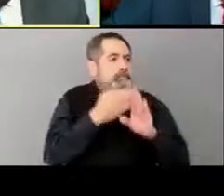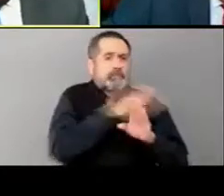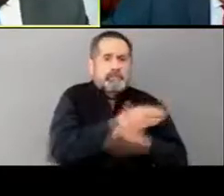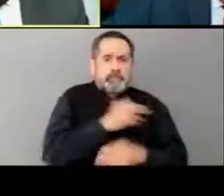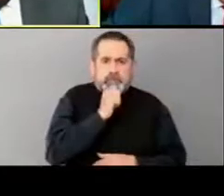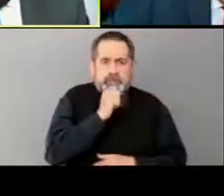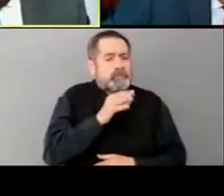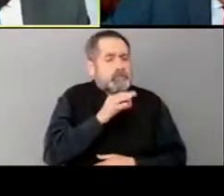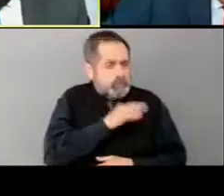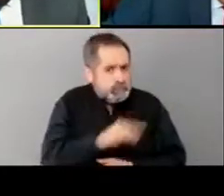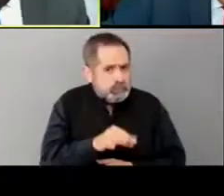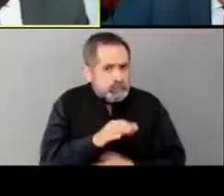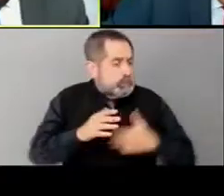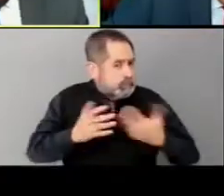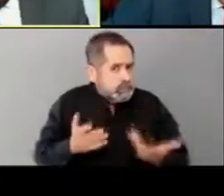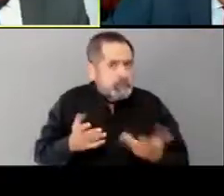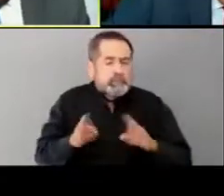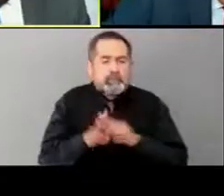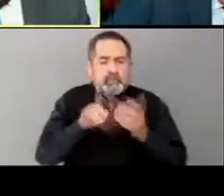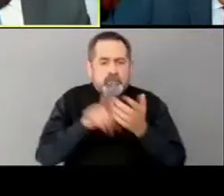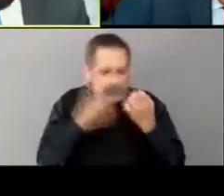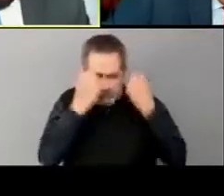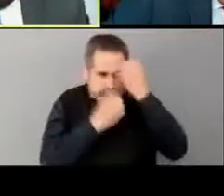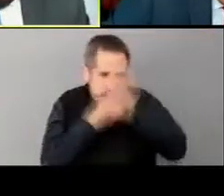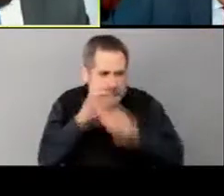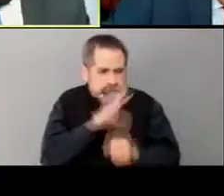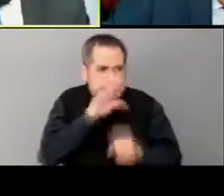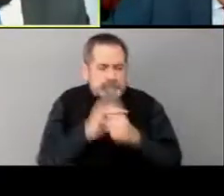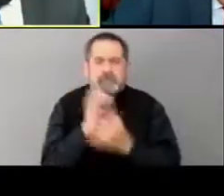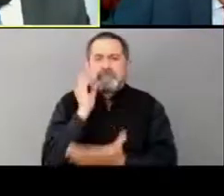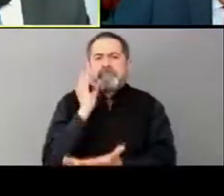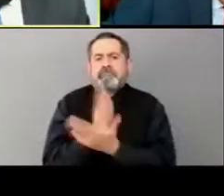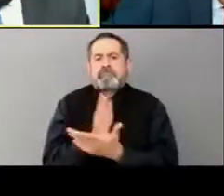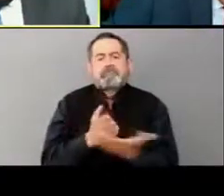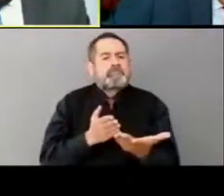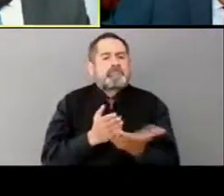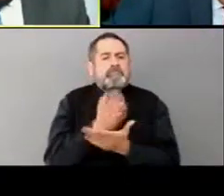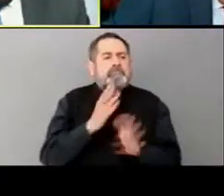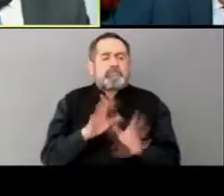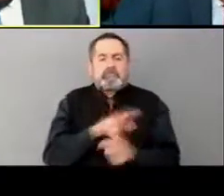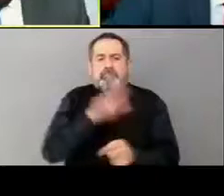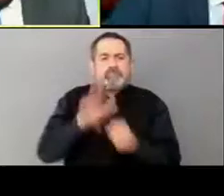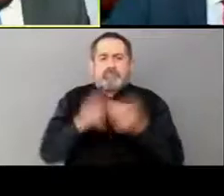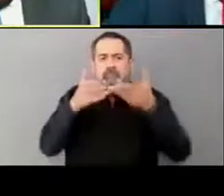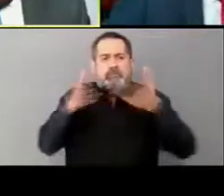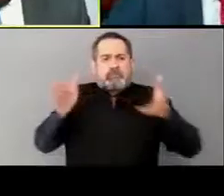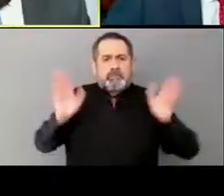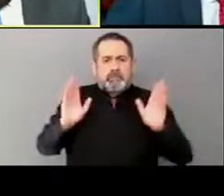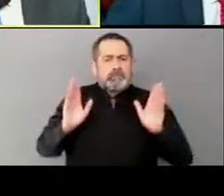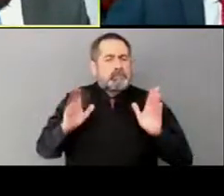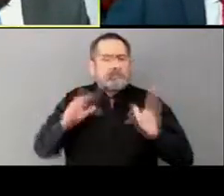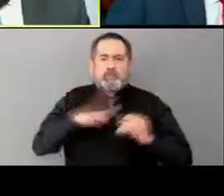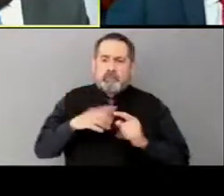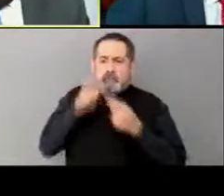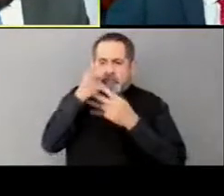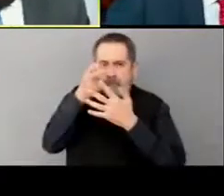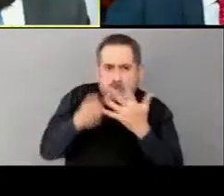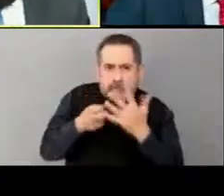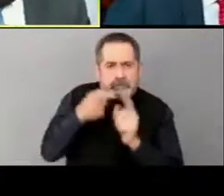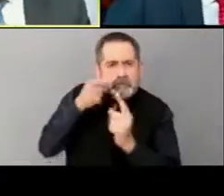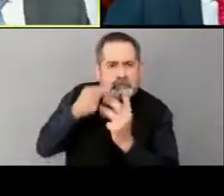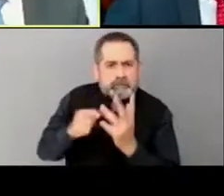análisis integral y contextual, se concluye que su contenido es de naturaleza genérica, el cual se encuentra